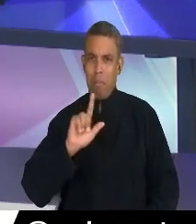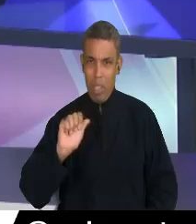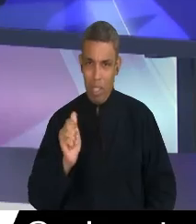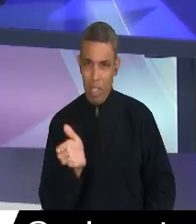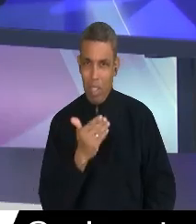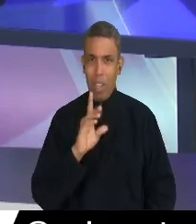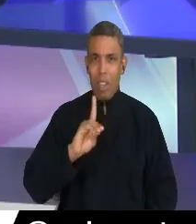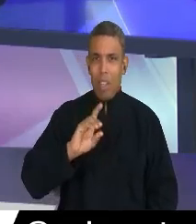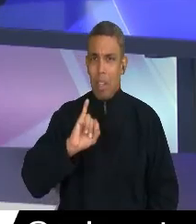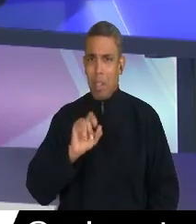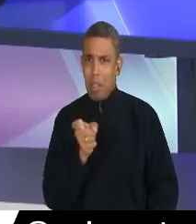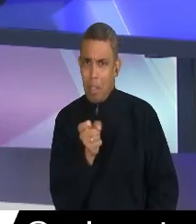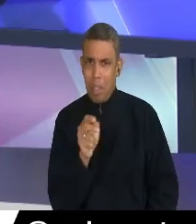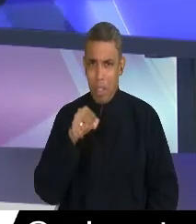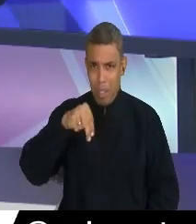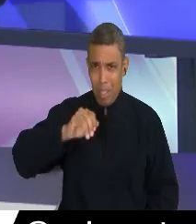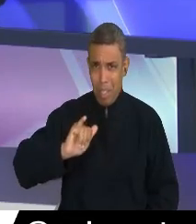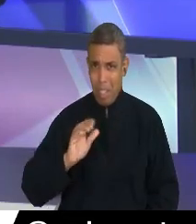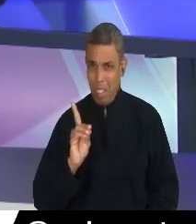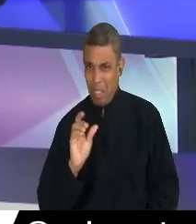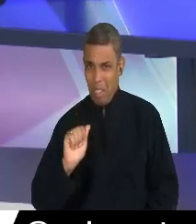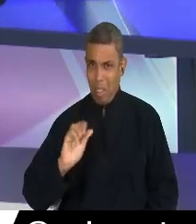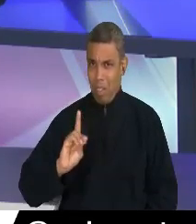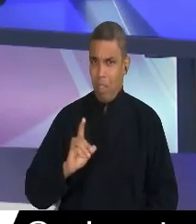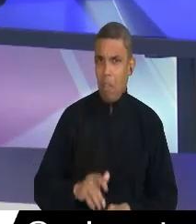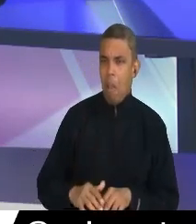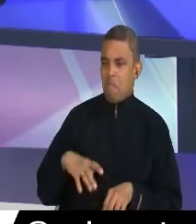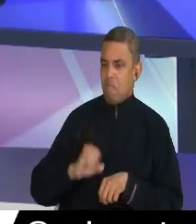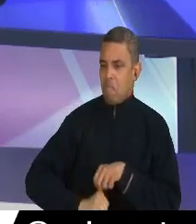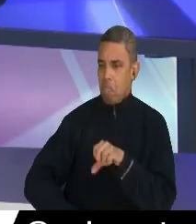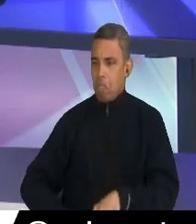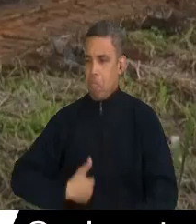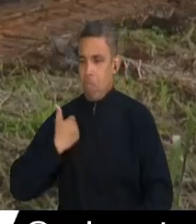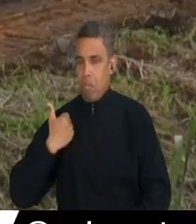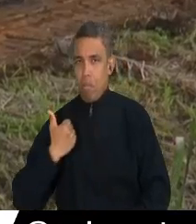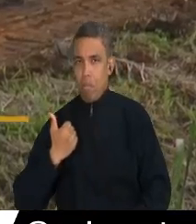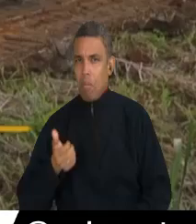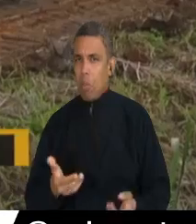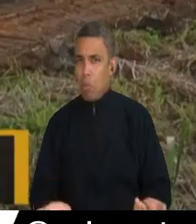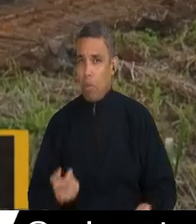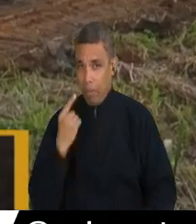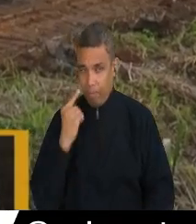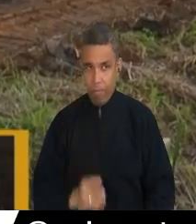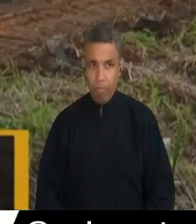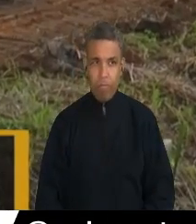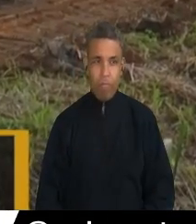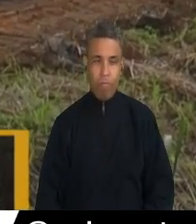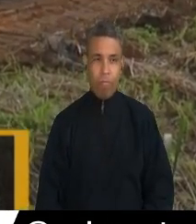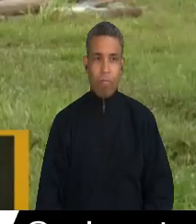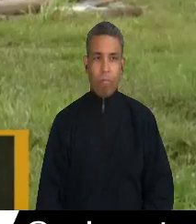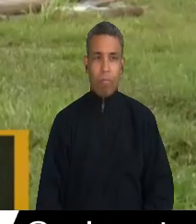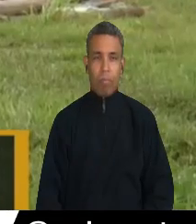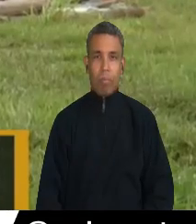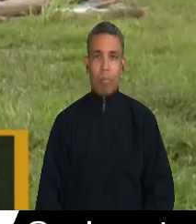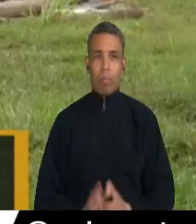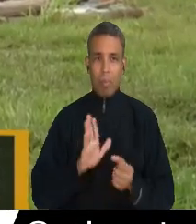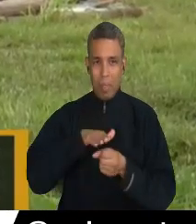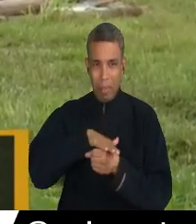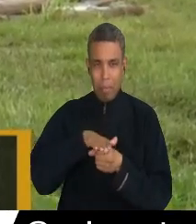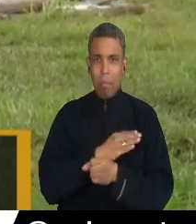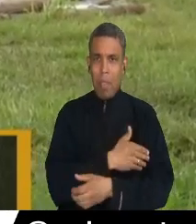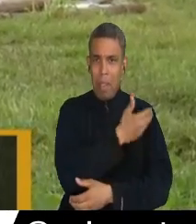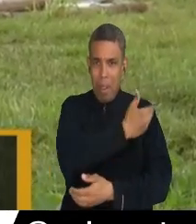posible intención de vecinos de la Comuna 7 de invadir dichos terrenos. Este predio, ubicado en cercanías al barrio El Campín, en la